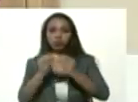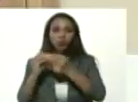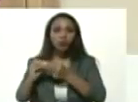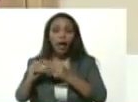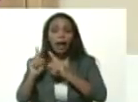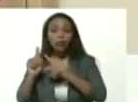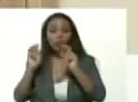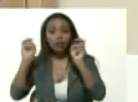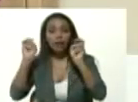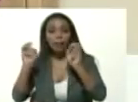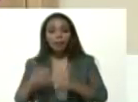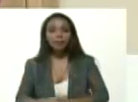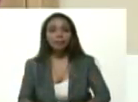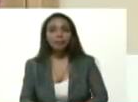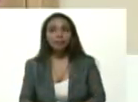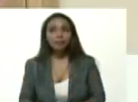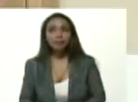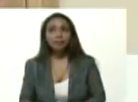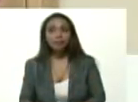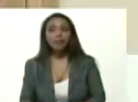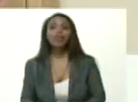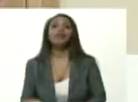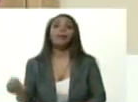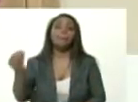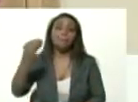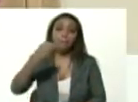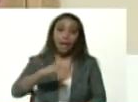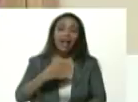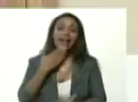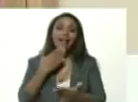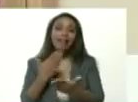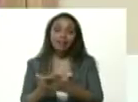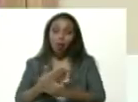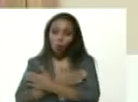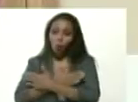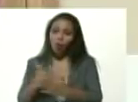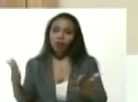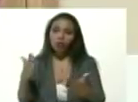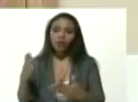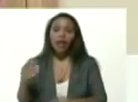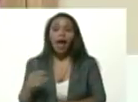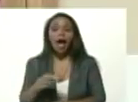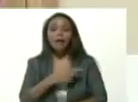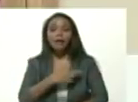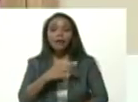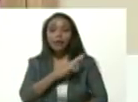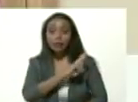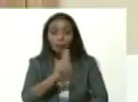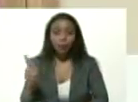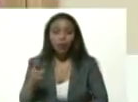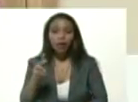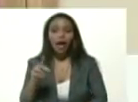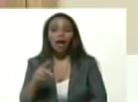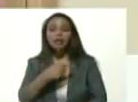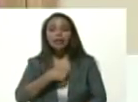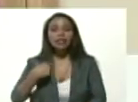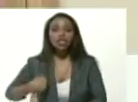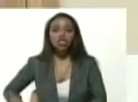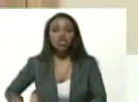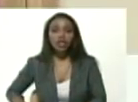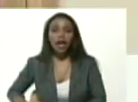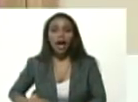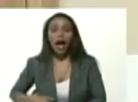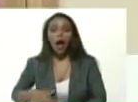estos temas. Y además, gracias a la colaboración de la República Popular China, a la colaboración